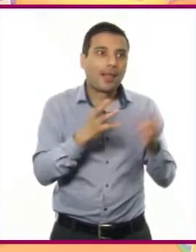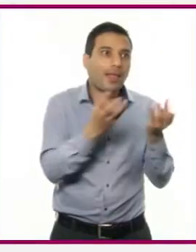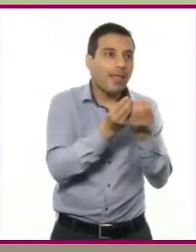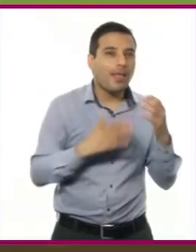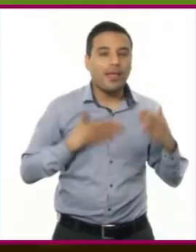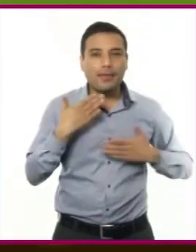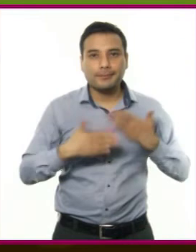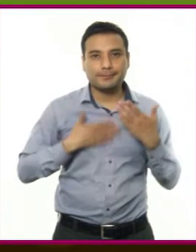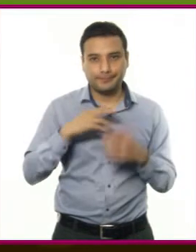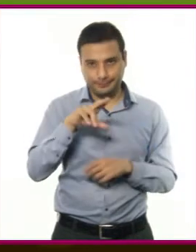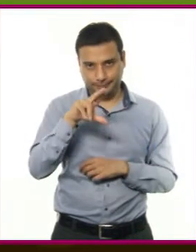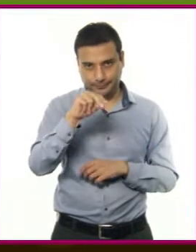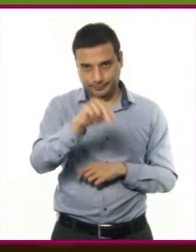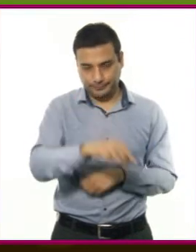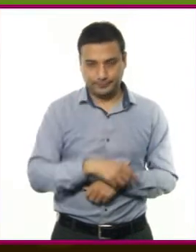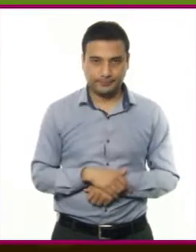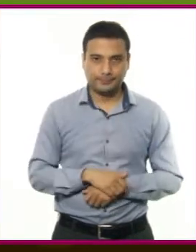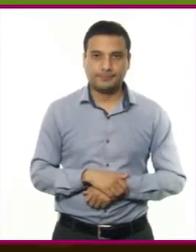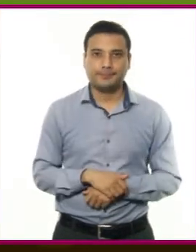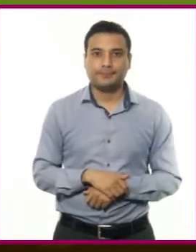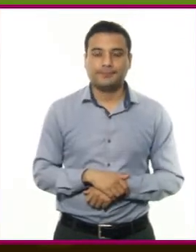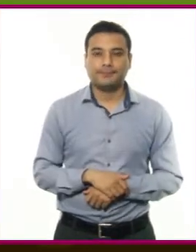diversión.